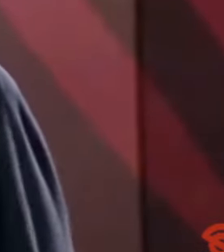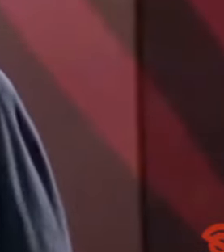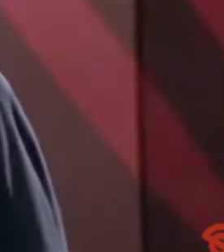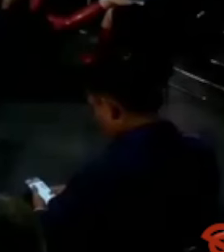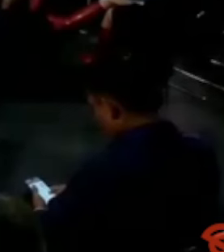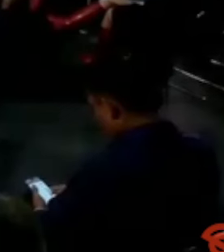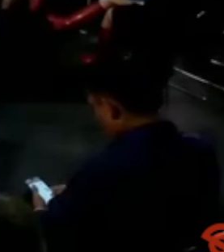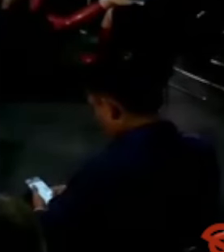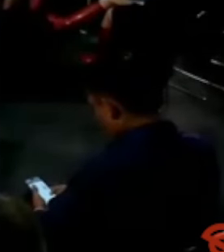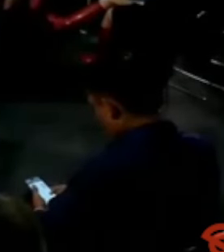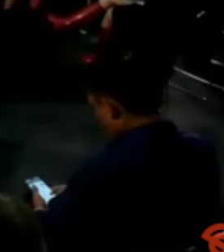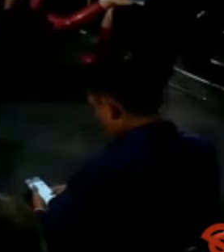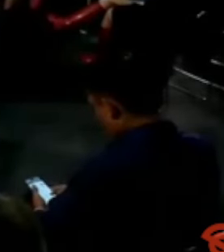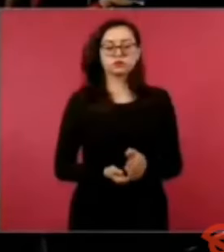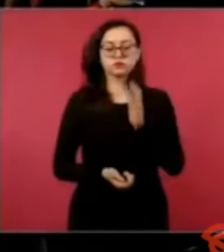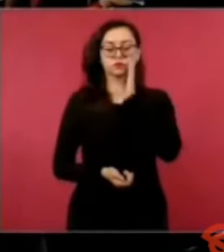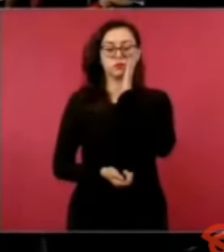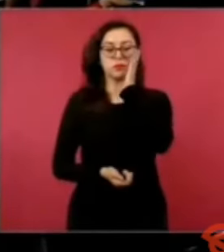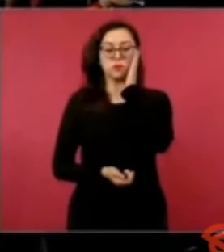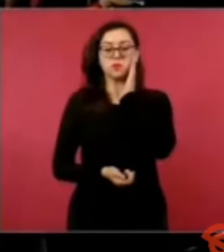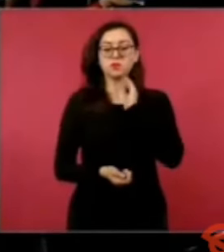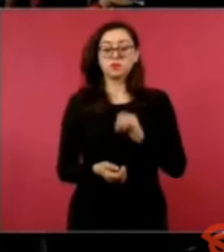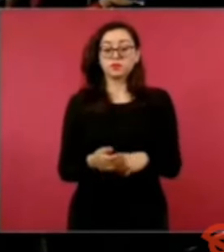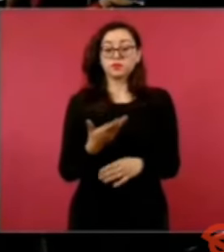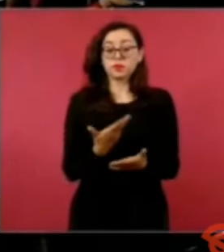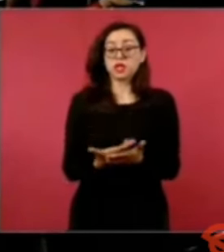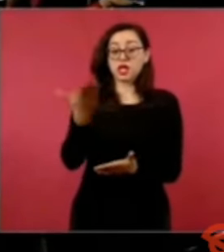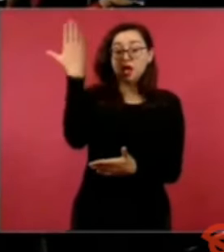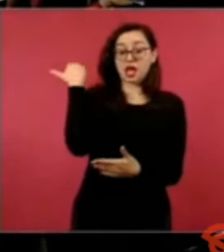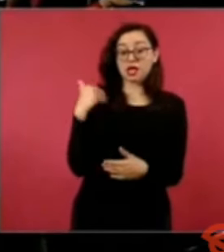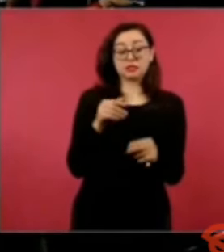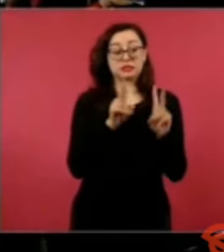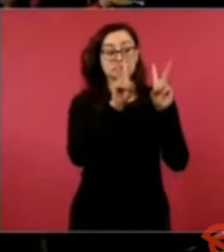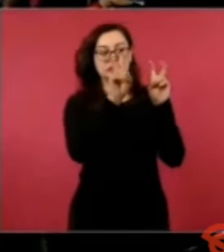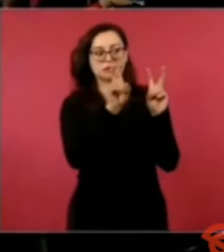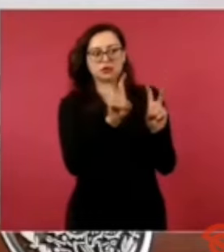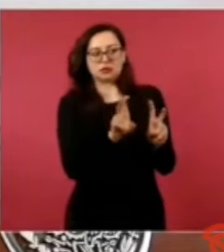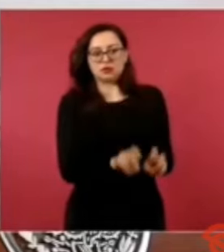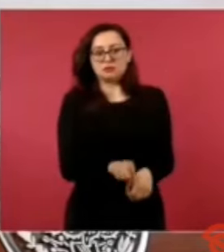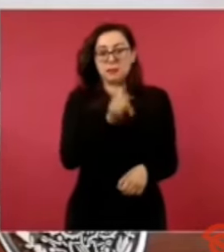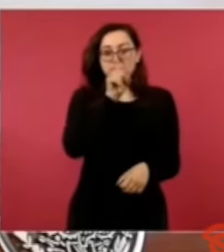ahora ya todo es